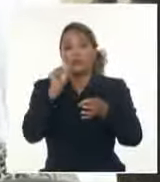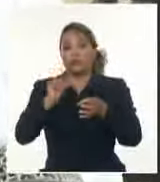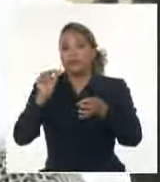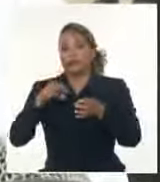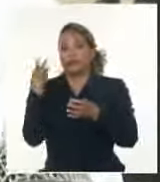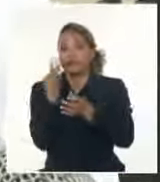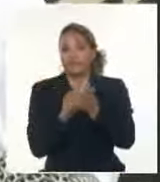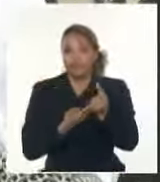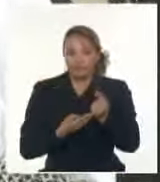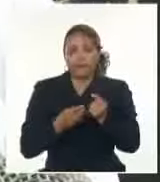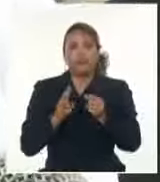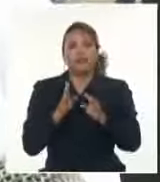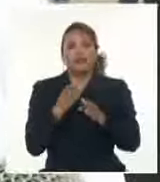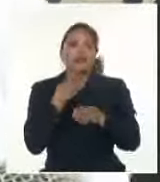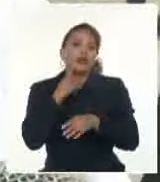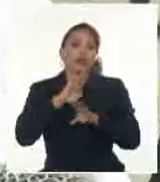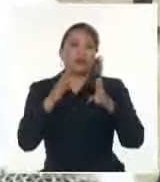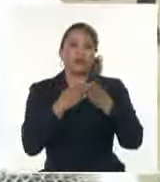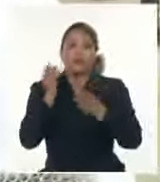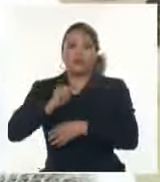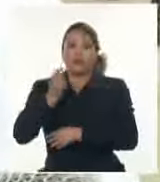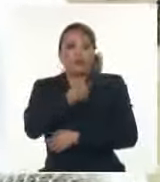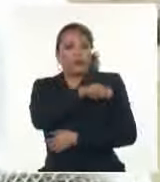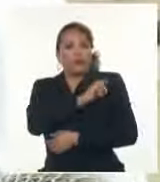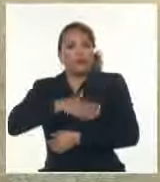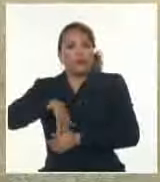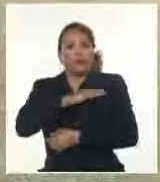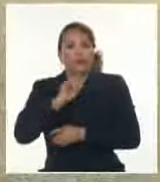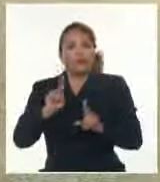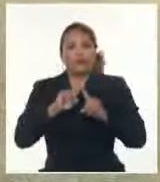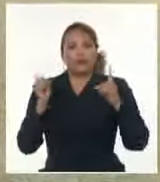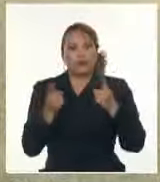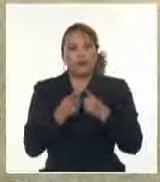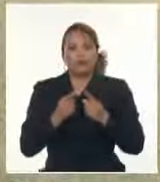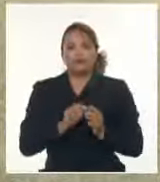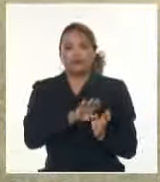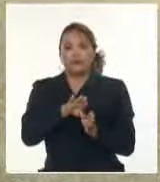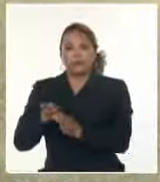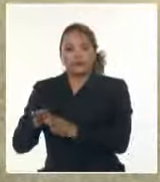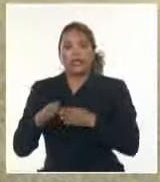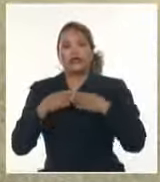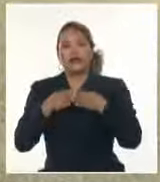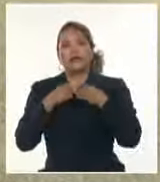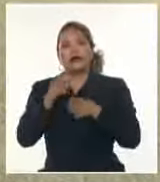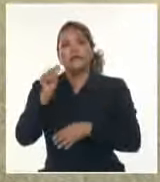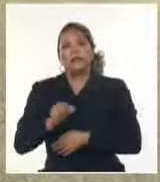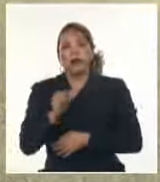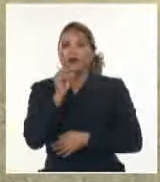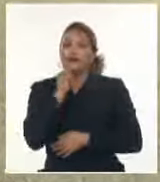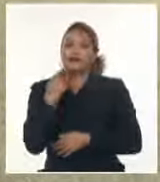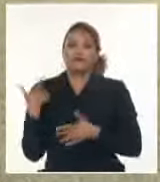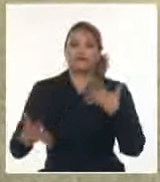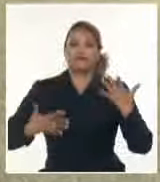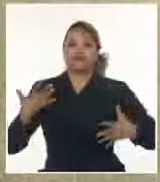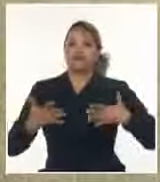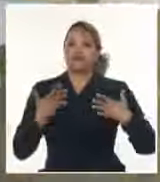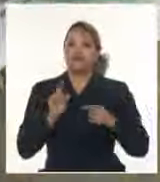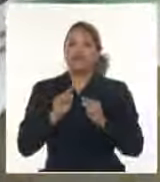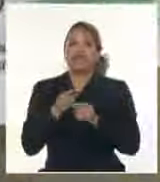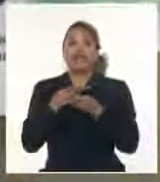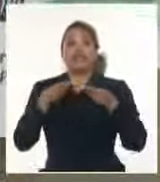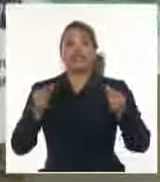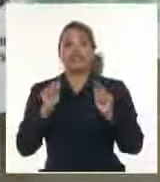ciudadanos cubanos. Y sí, estamos llenos de oportunidades. Los granmenses tenemos muchísimas motivaciones porque esta es la tierra por donde